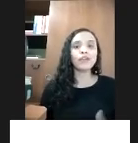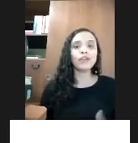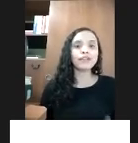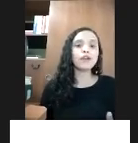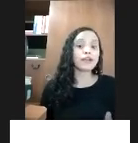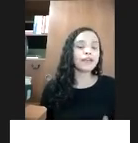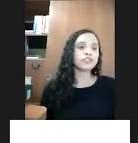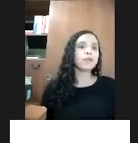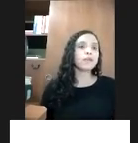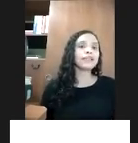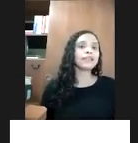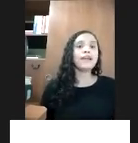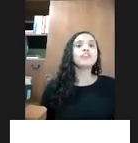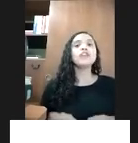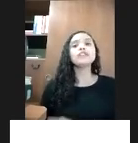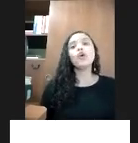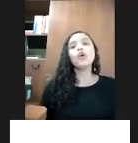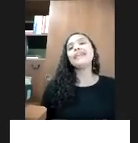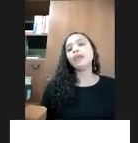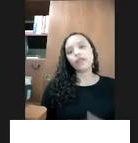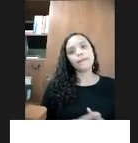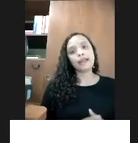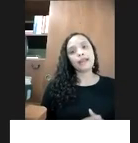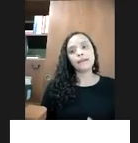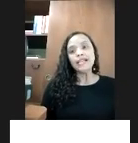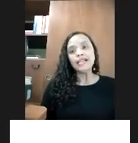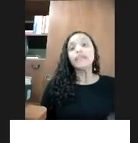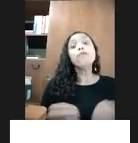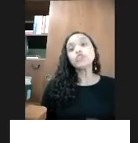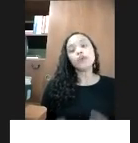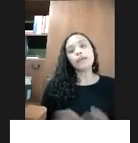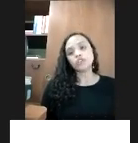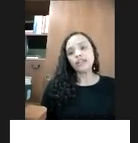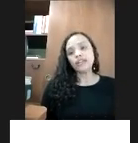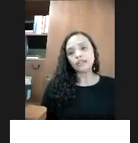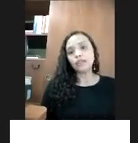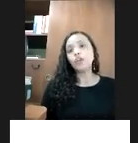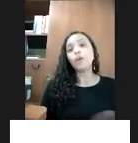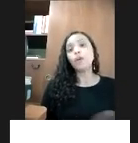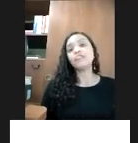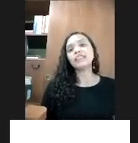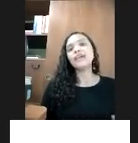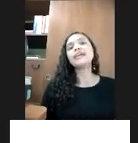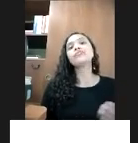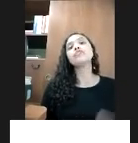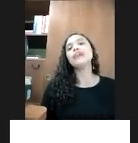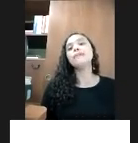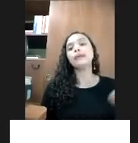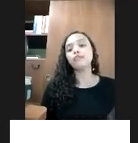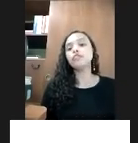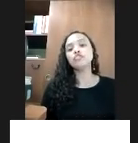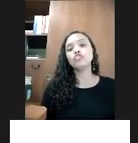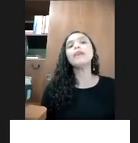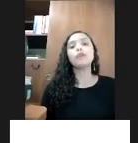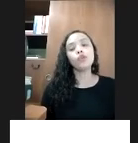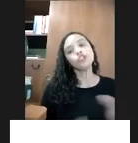en esa jornada de acción humanitaria solicitó inhaladores para el asma. Y muchas de las personas que atendimos nos manifestaban que eso es un asma que fue